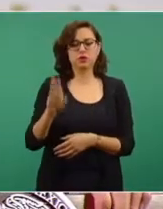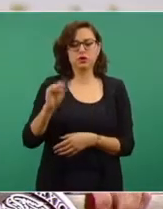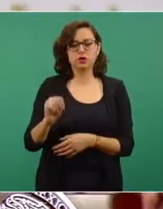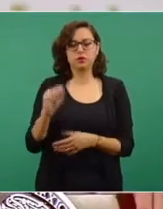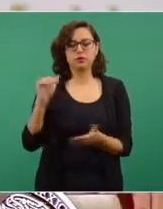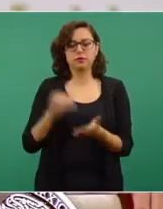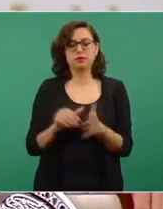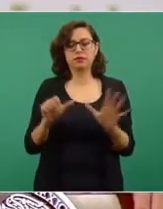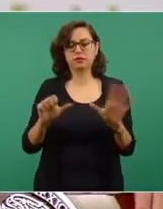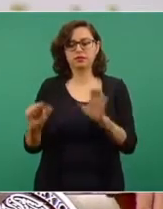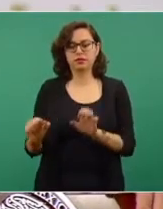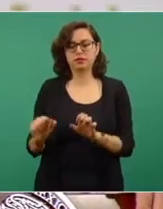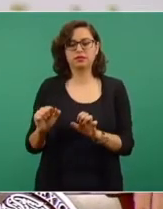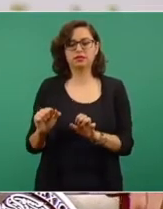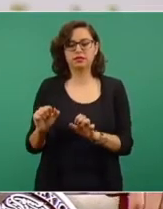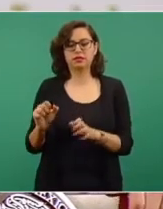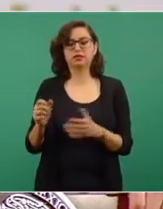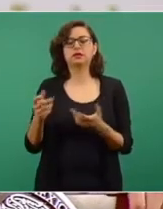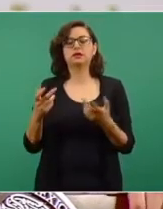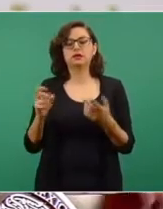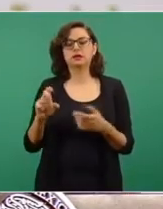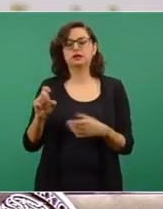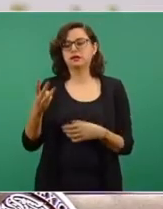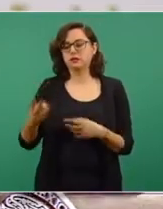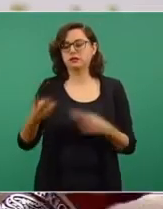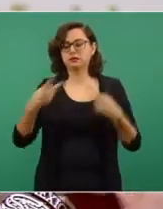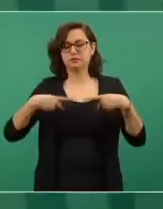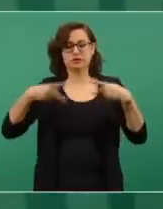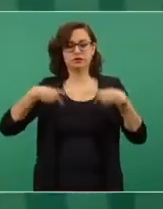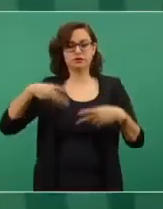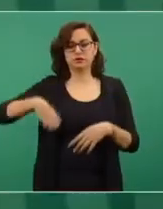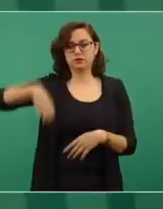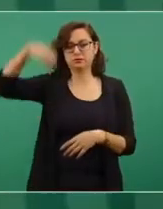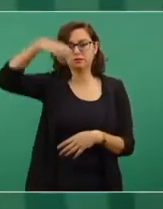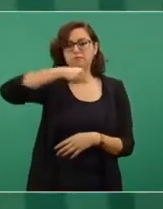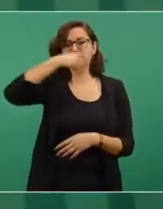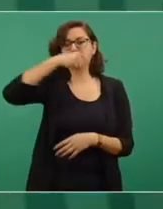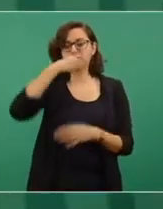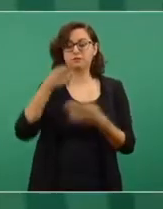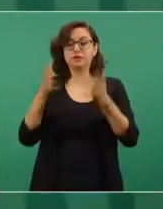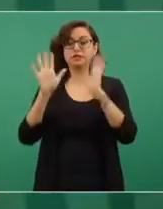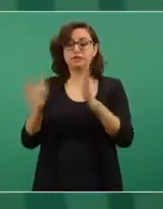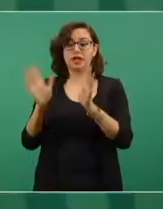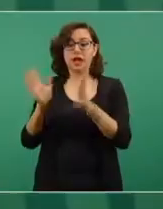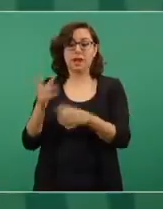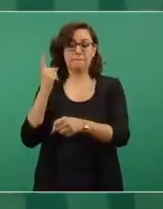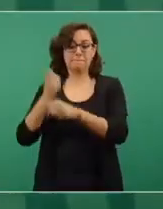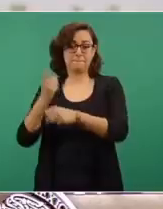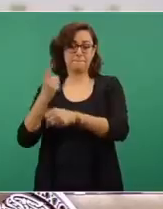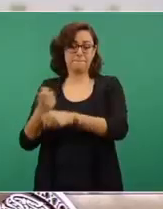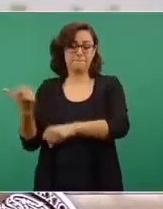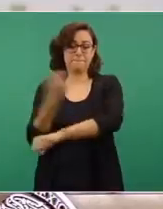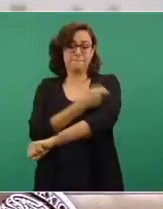5.409.633 personas adultas mayores ya recibieron la primera dosis. De ellas,